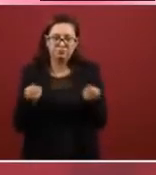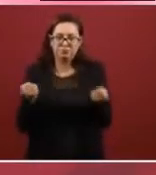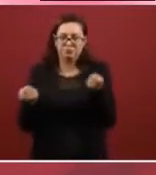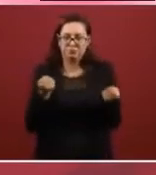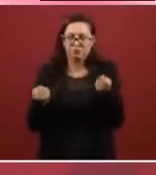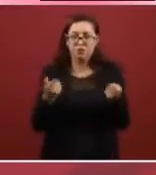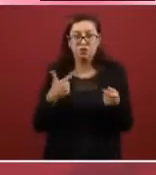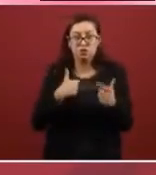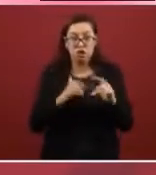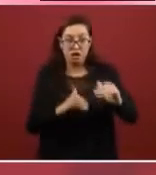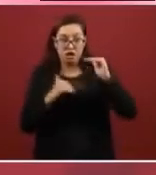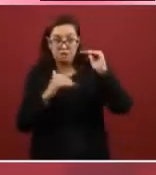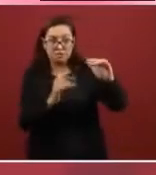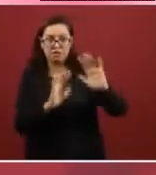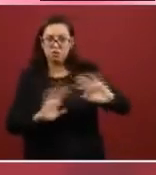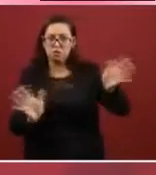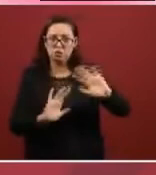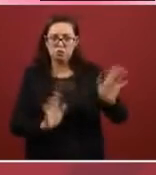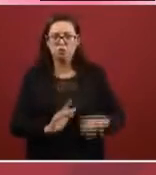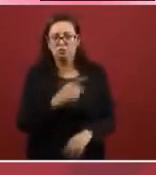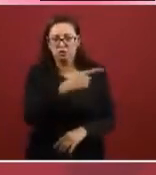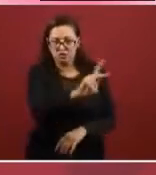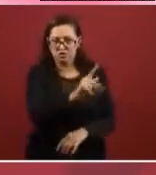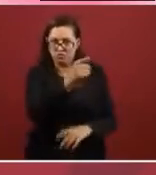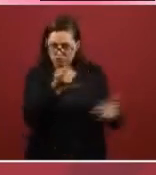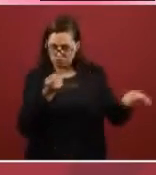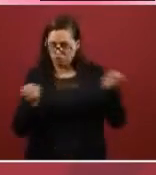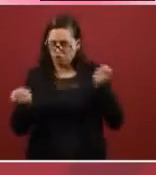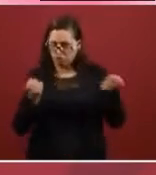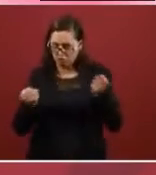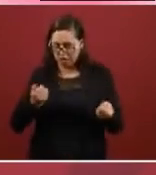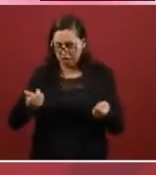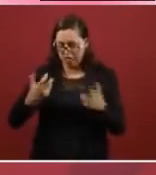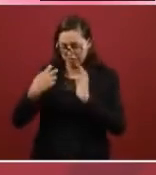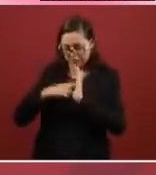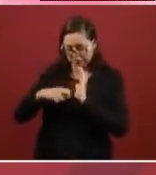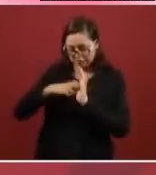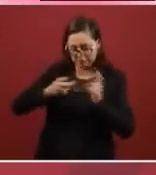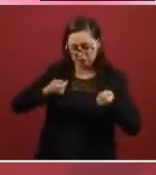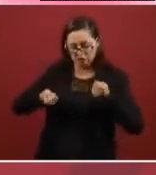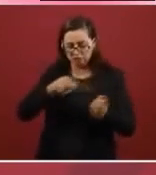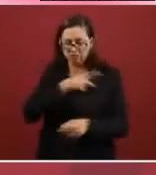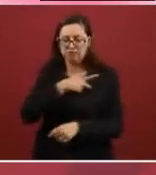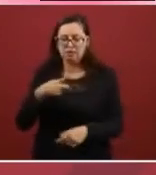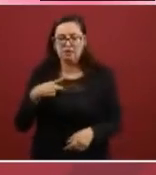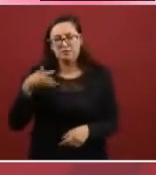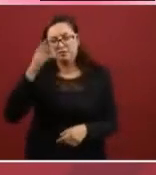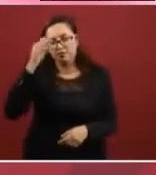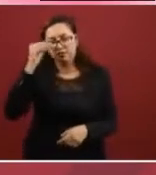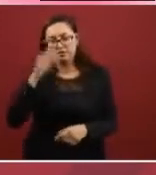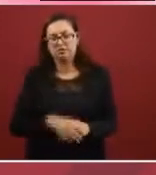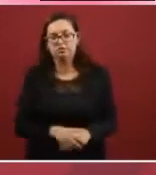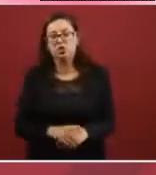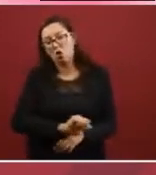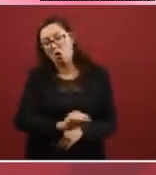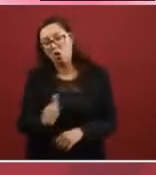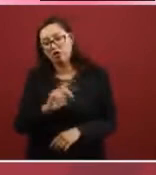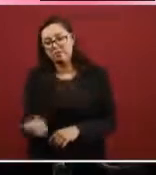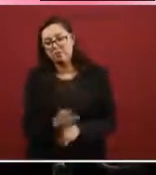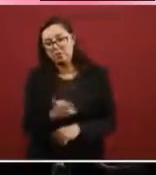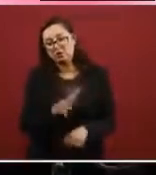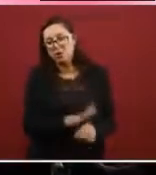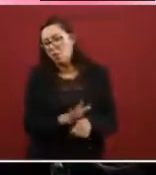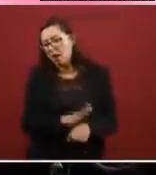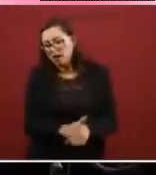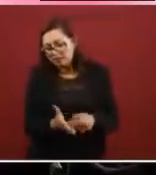self-limit. Pero todos tenemos que aprender a autolimitarnos. But we all need to learn a self-limit. ¿Otra pregunta? Sí.